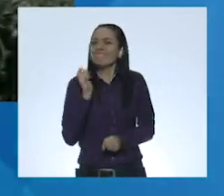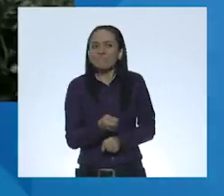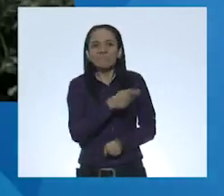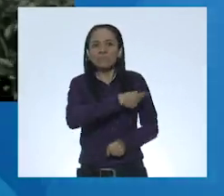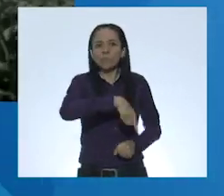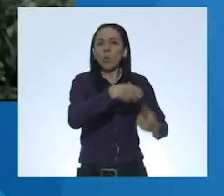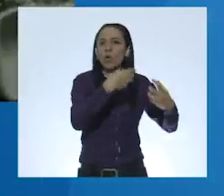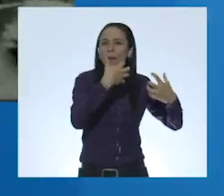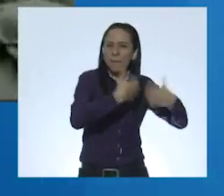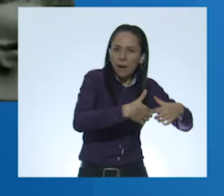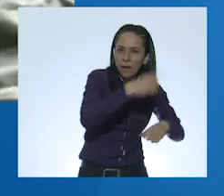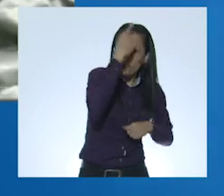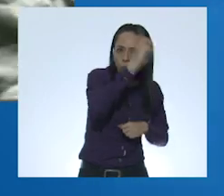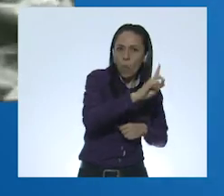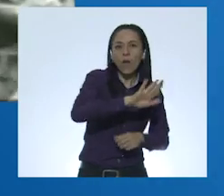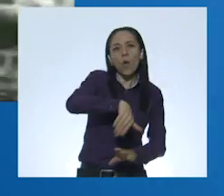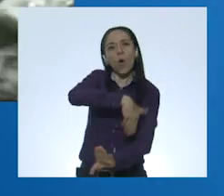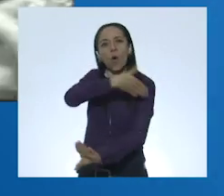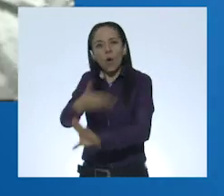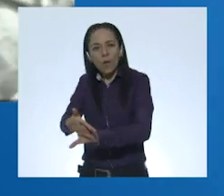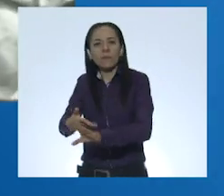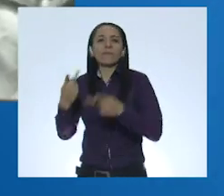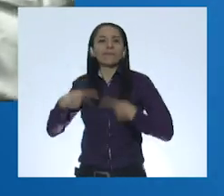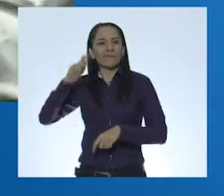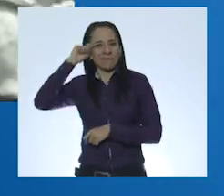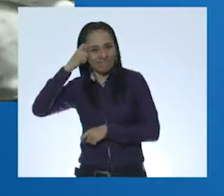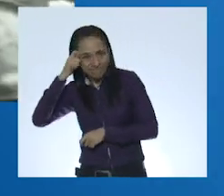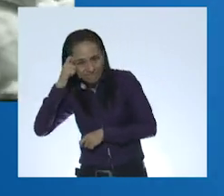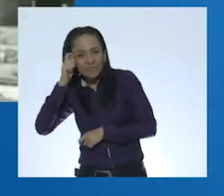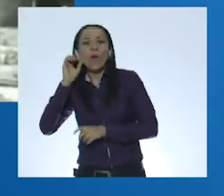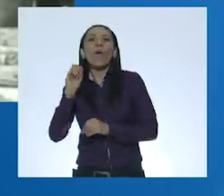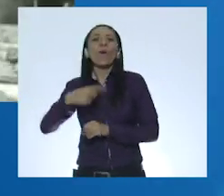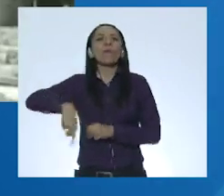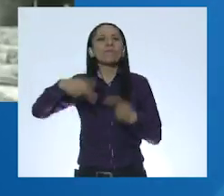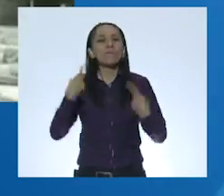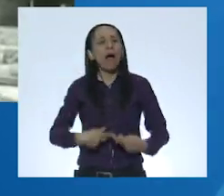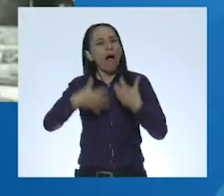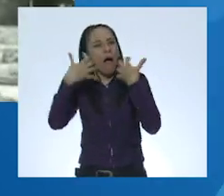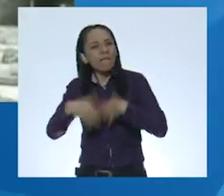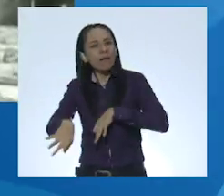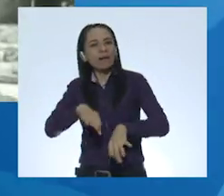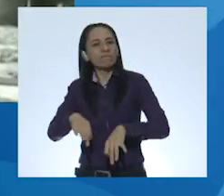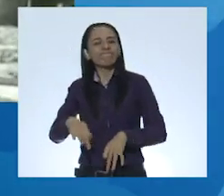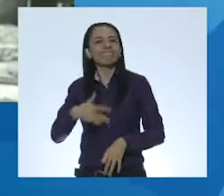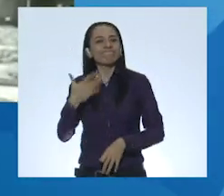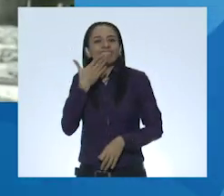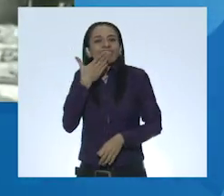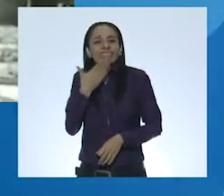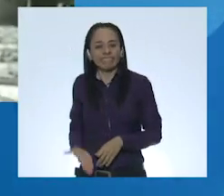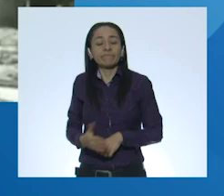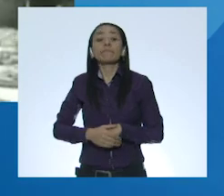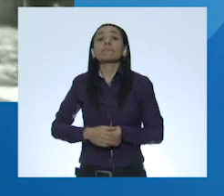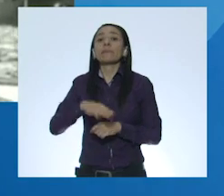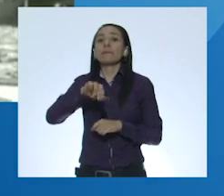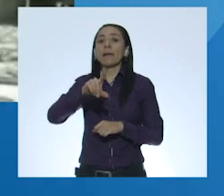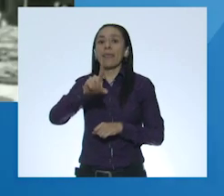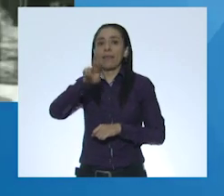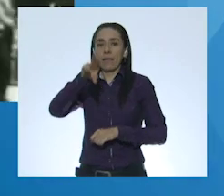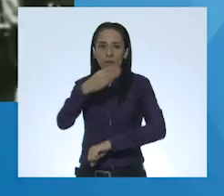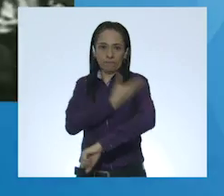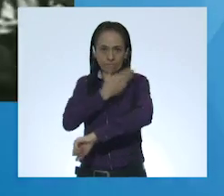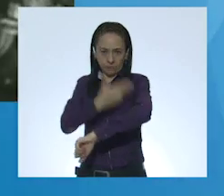empresarios contra los peones y contra la naciente clase obrera. Francisco Ignacio Madero, un joven